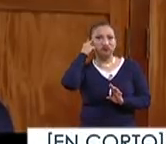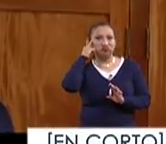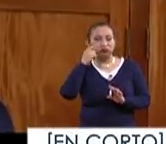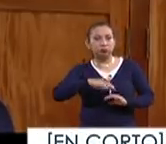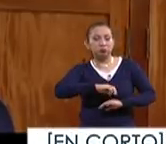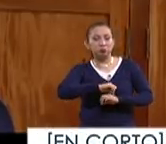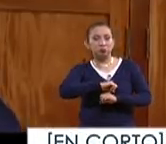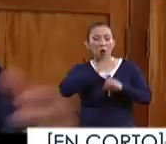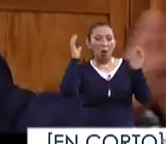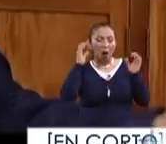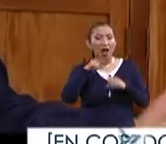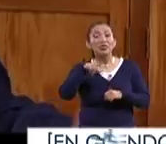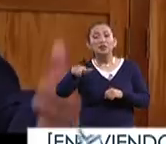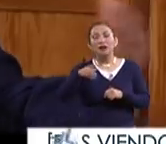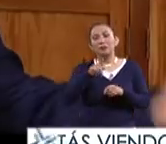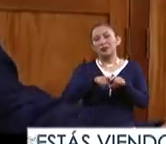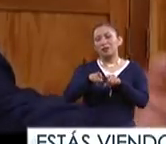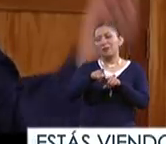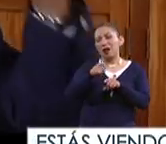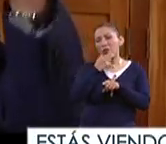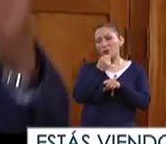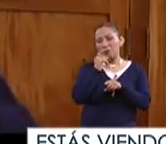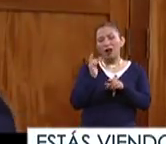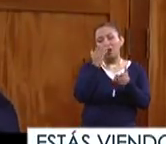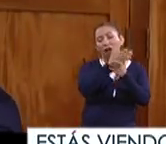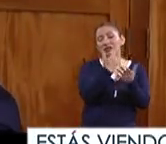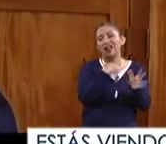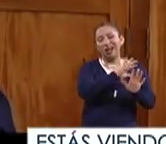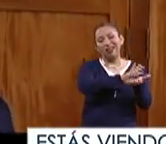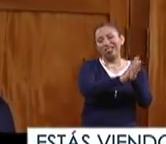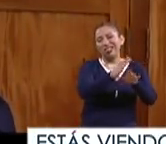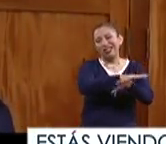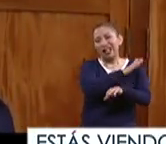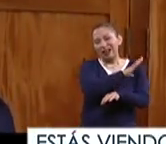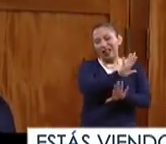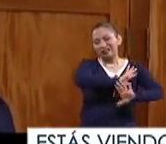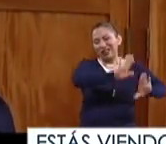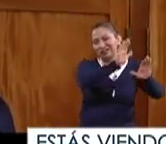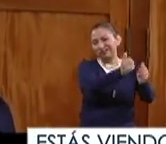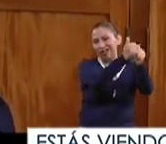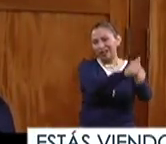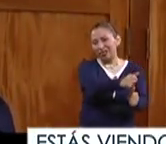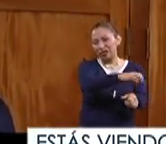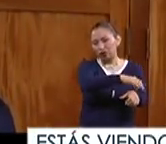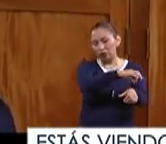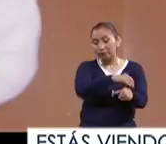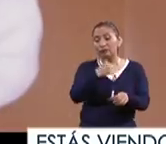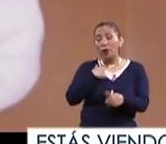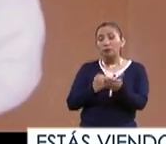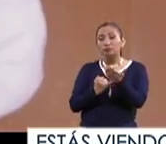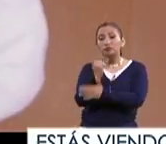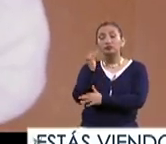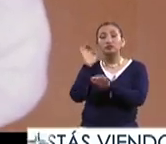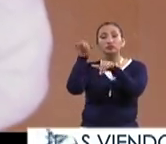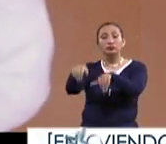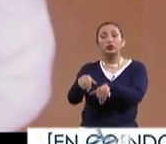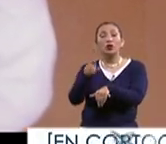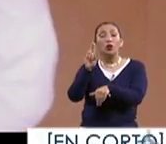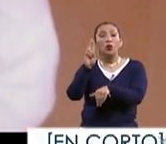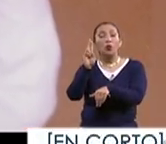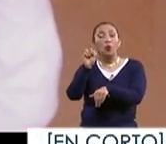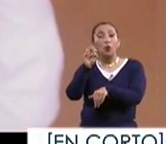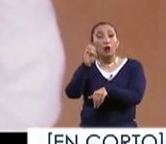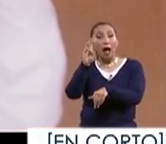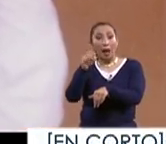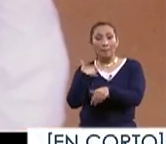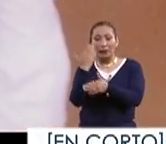momento. Después ya vino mi hermano y ahora es general, entonces ya se cambió todo. Y decidí entrar a la UNAM. Y creo que fue